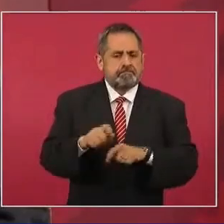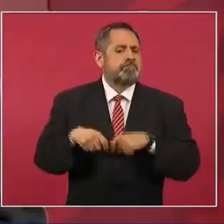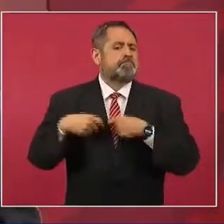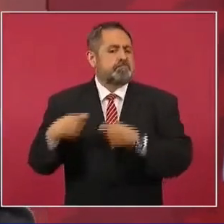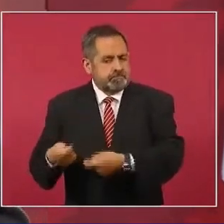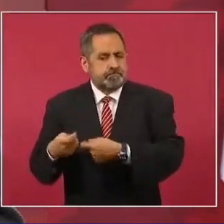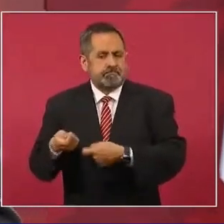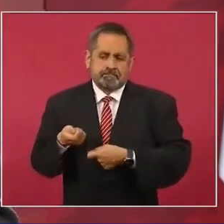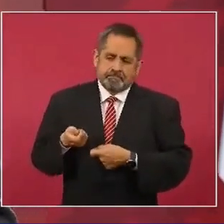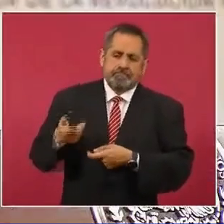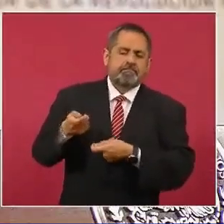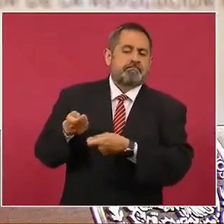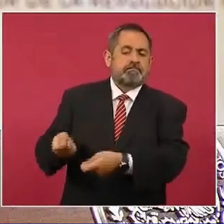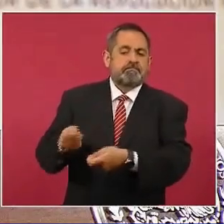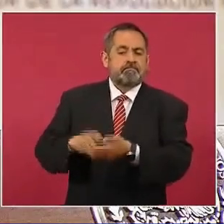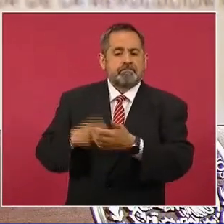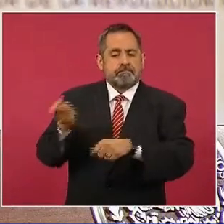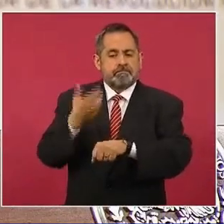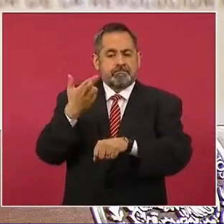Hacienda.